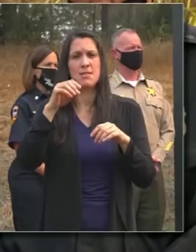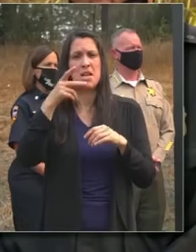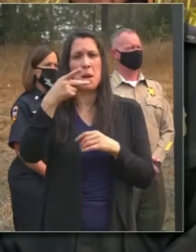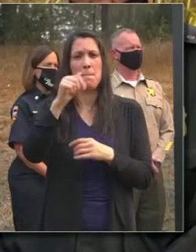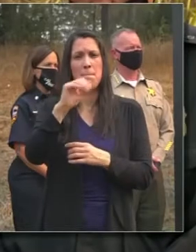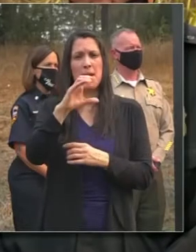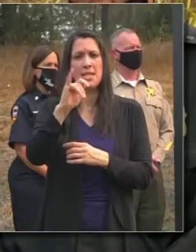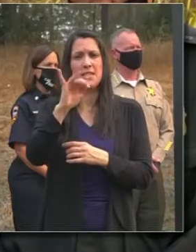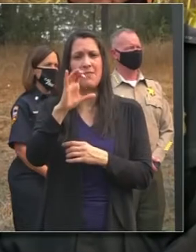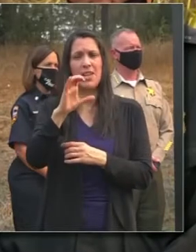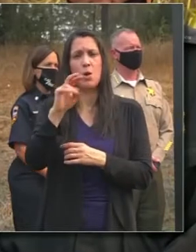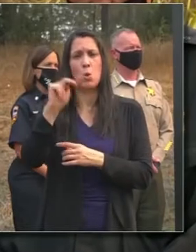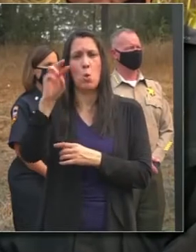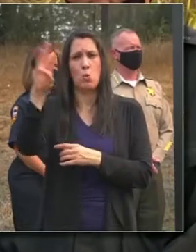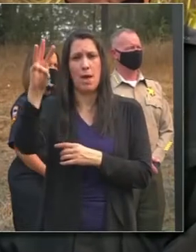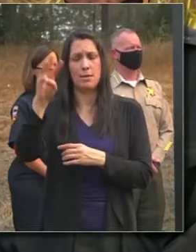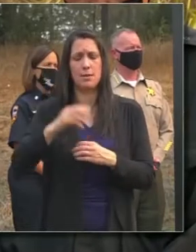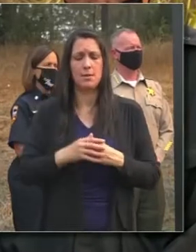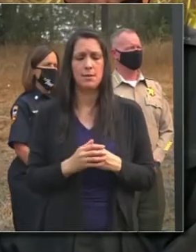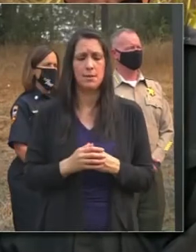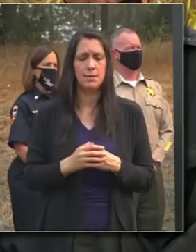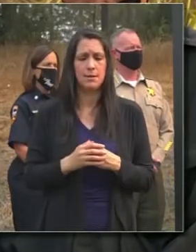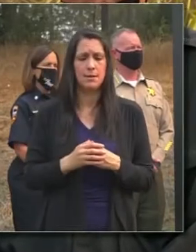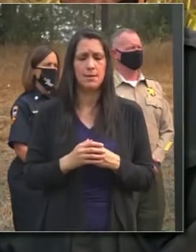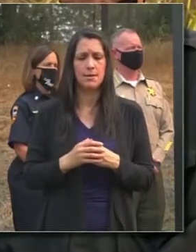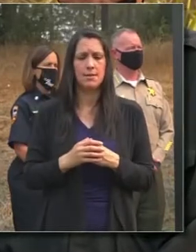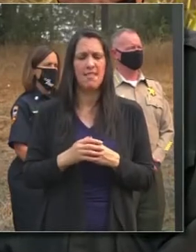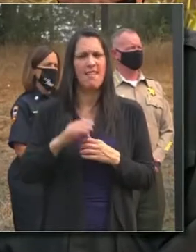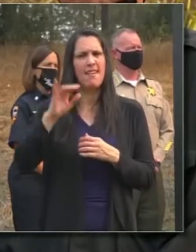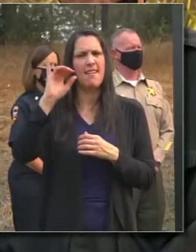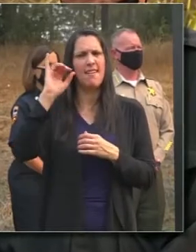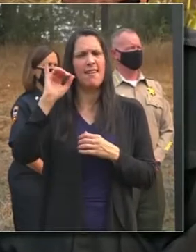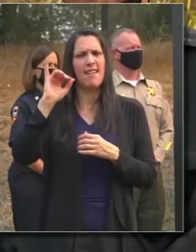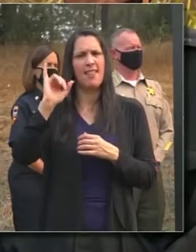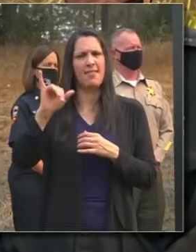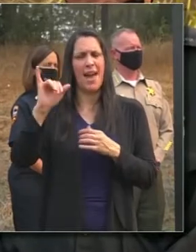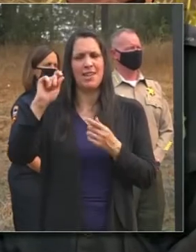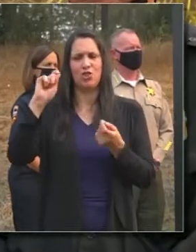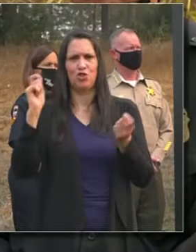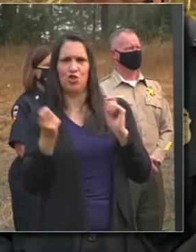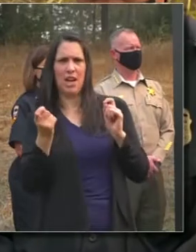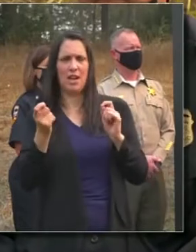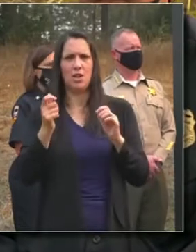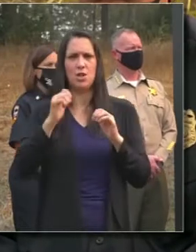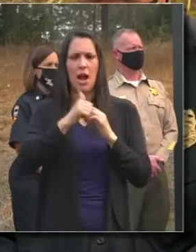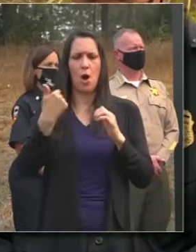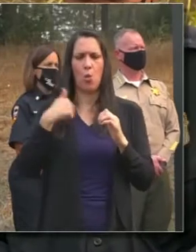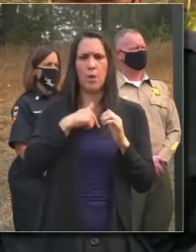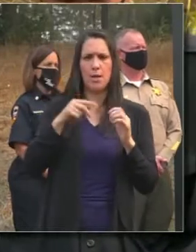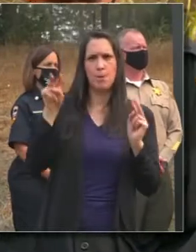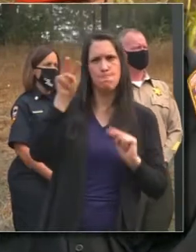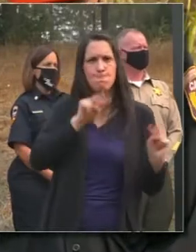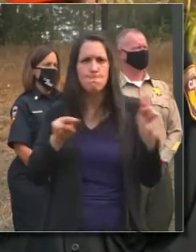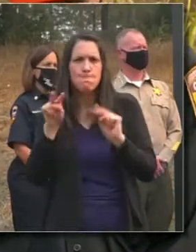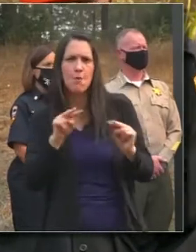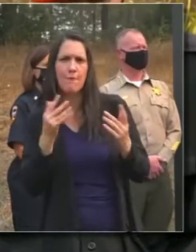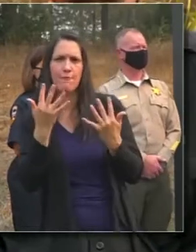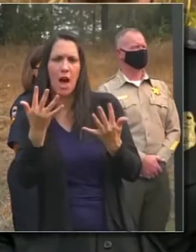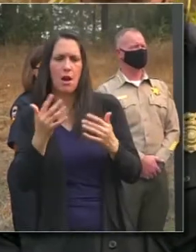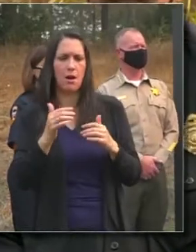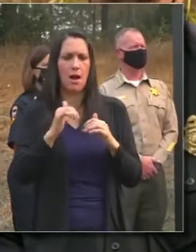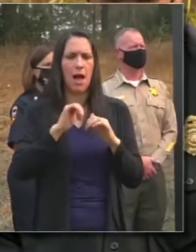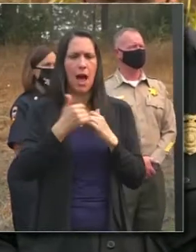pacífico realmente crearon y cambiaron la forma en la que los fuegos forestales habían sido considerados